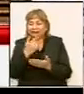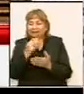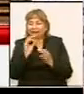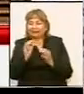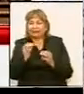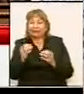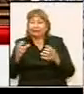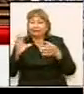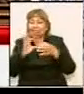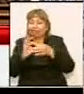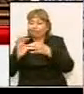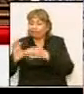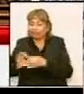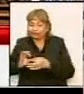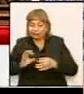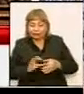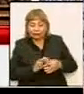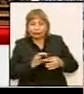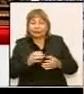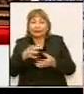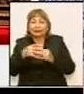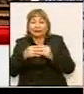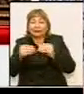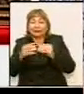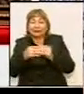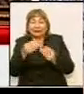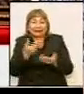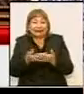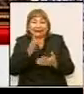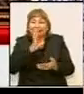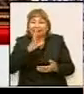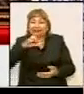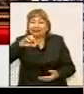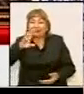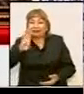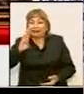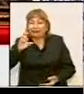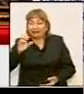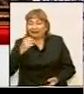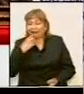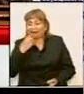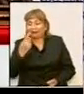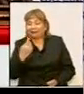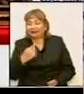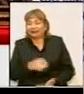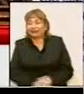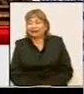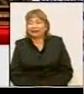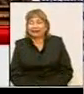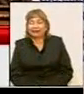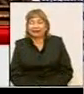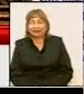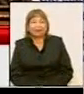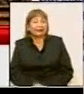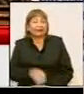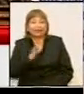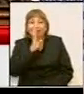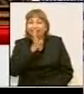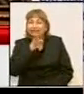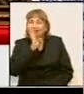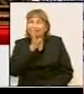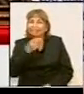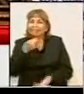los encadenamientos productivos de los que comentaba Pablo hace unos minutos, y también hablar un poco de